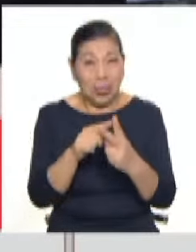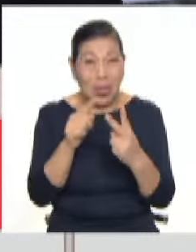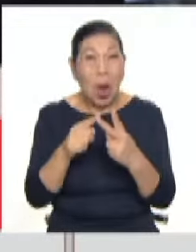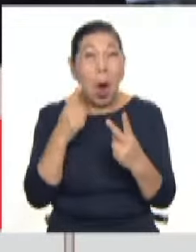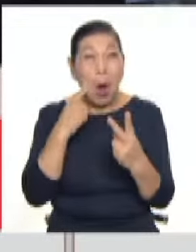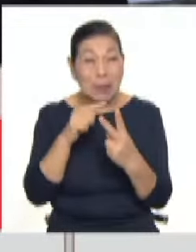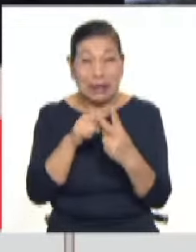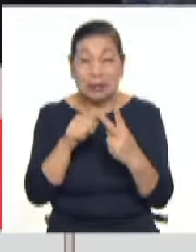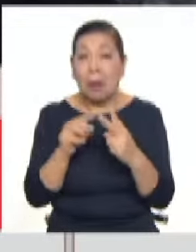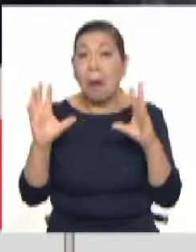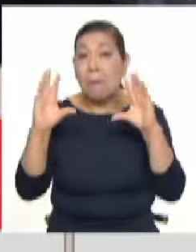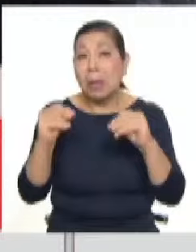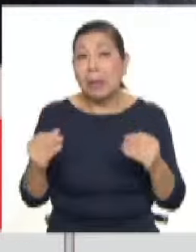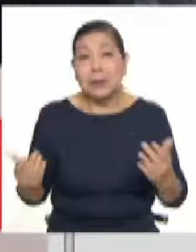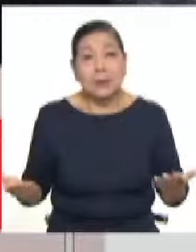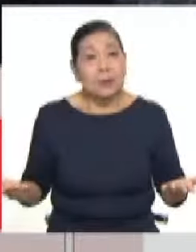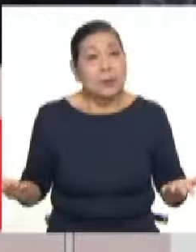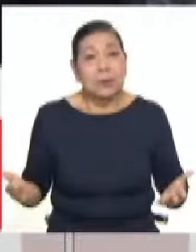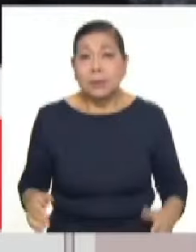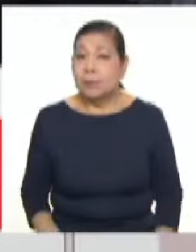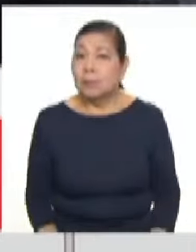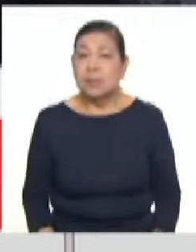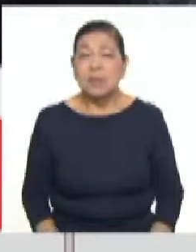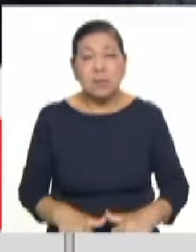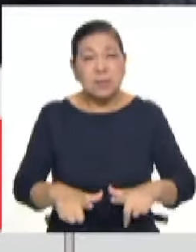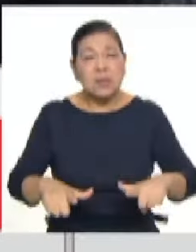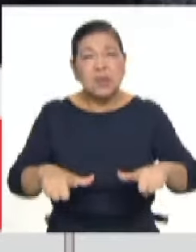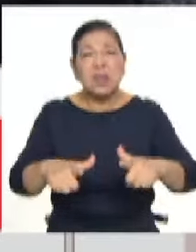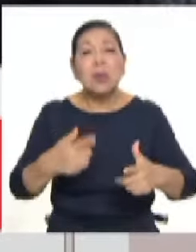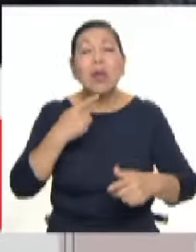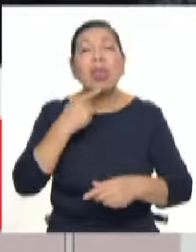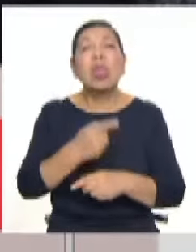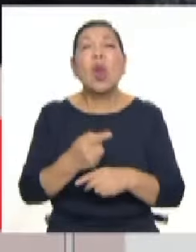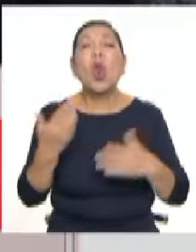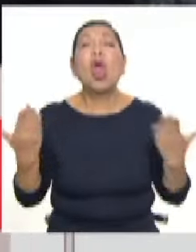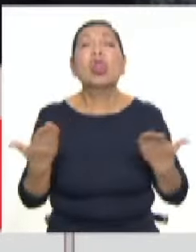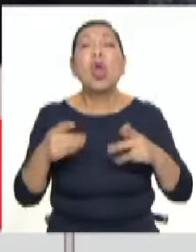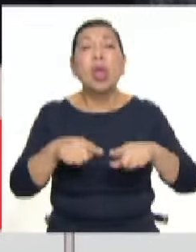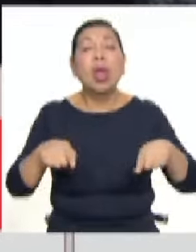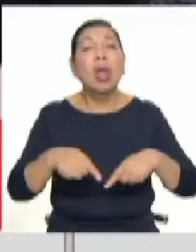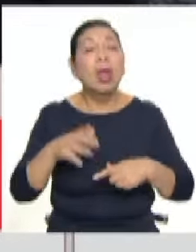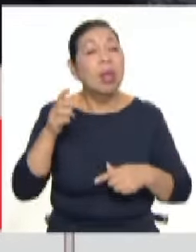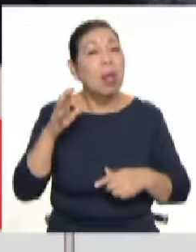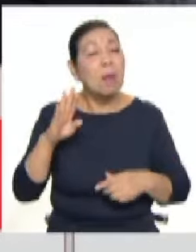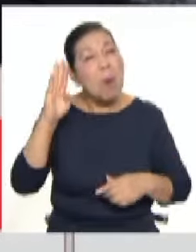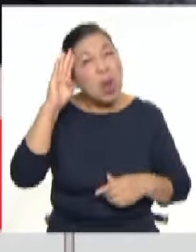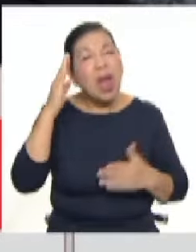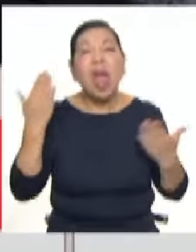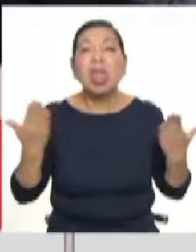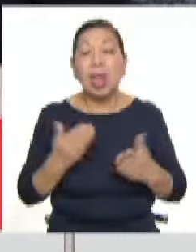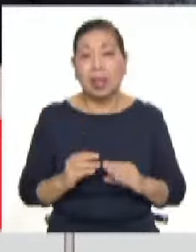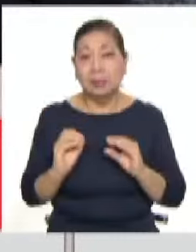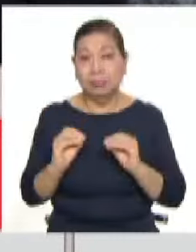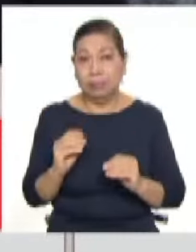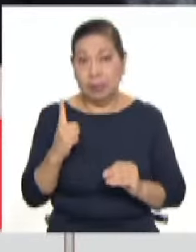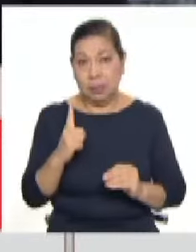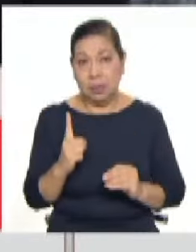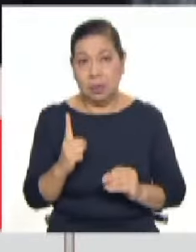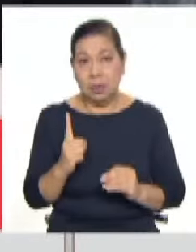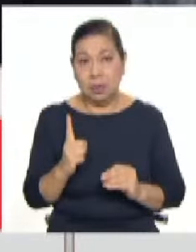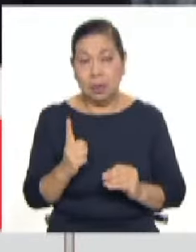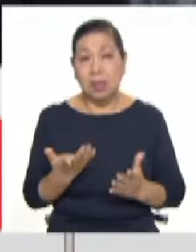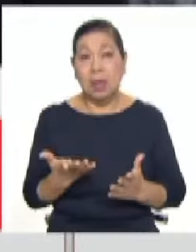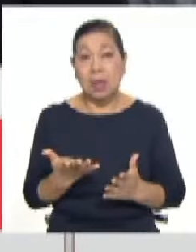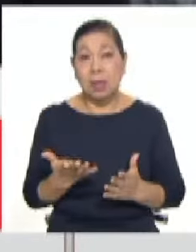dos jóvenes está apagado. ¿En qué comisaría han colocado la denuncia de la desaparición? Ahorita coloqué primero en la